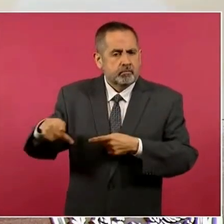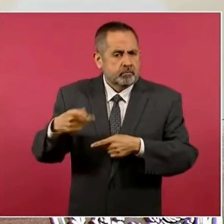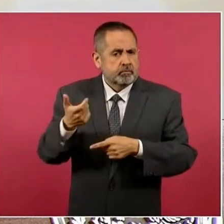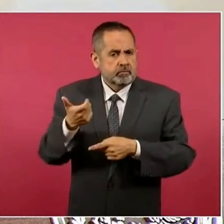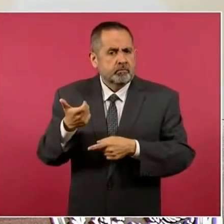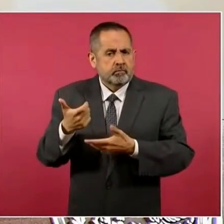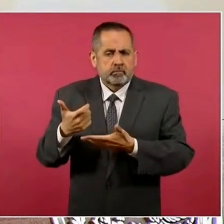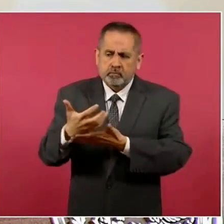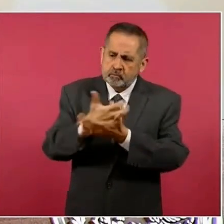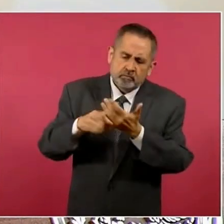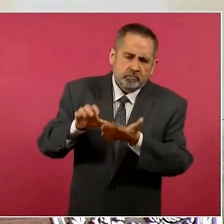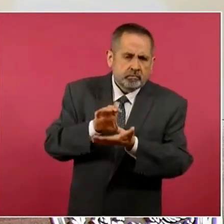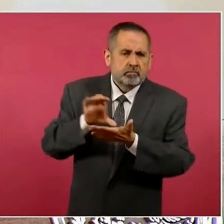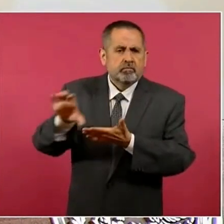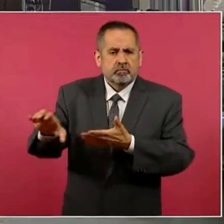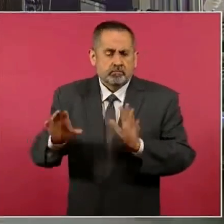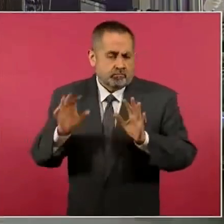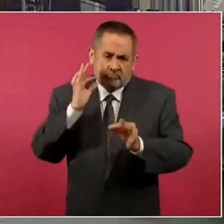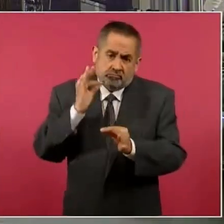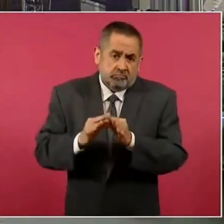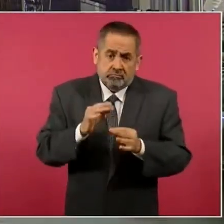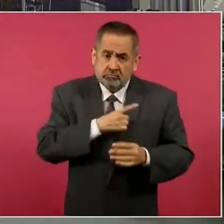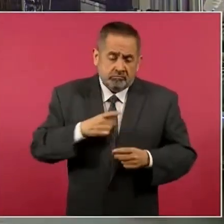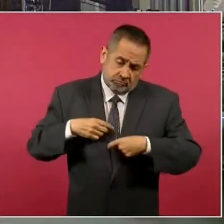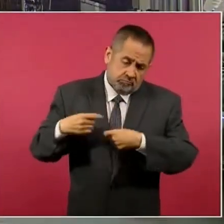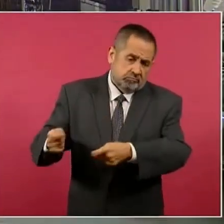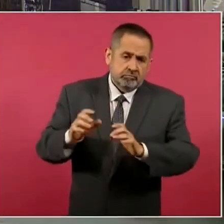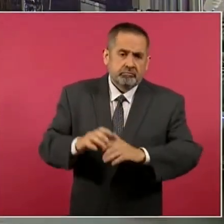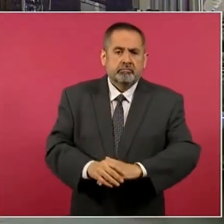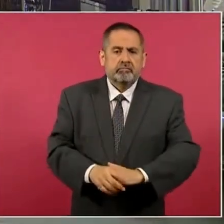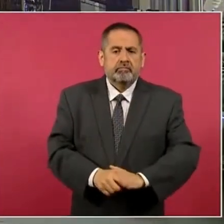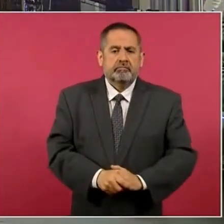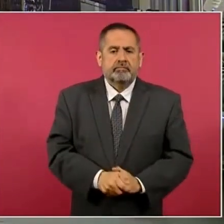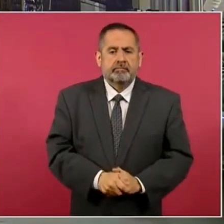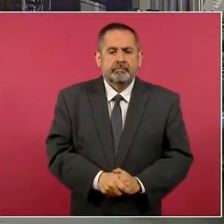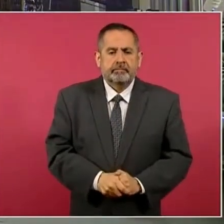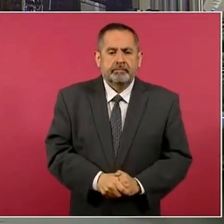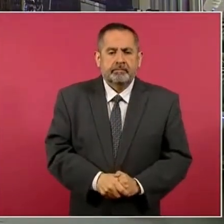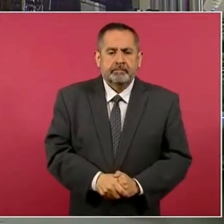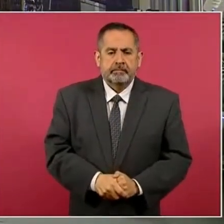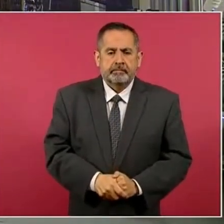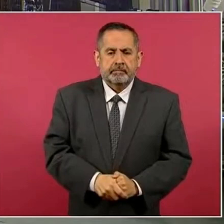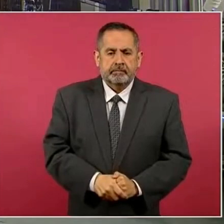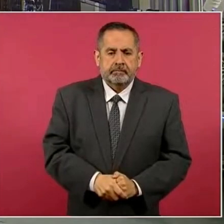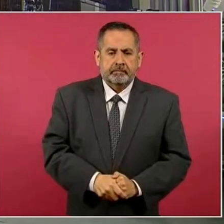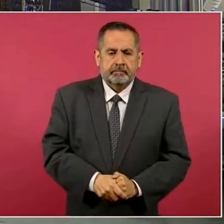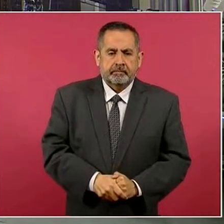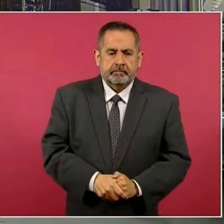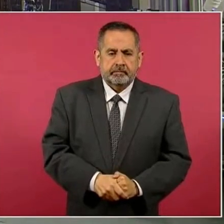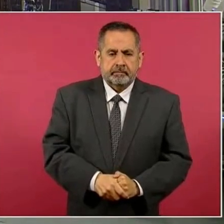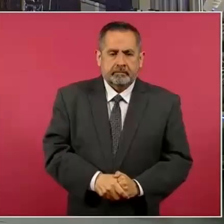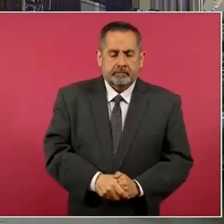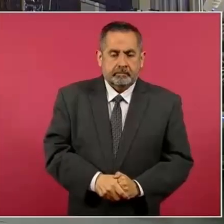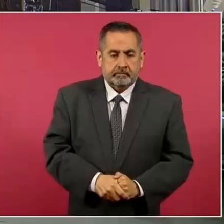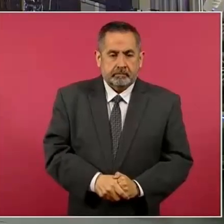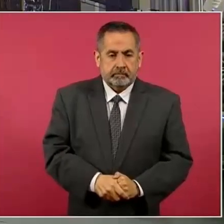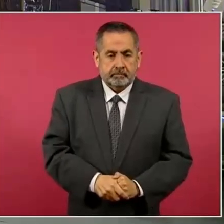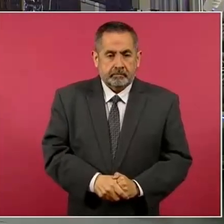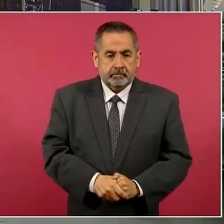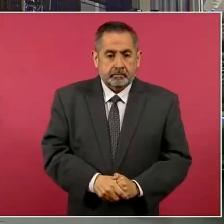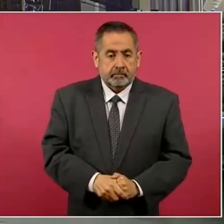sus ingresos no devengados. Ya no abuso yo del tiempo, nada más Digo, mi respeto. Y nosotros